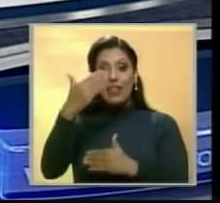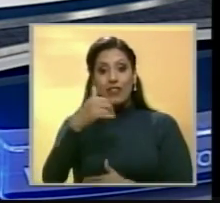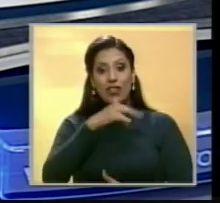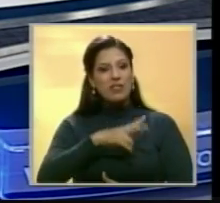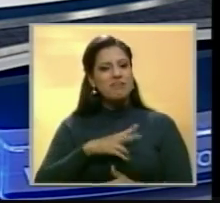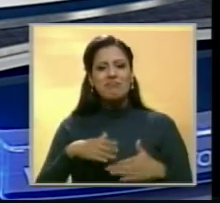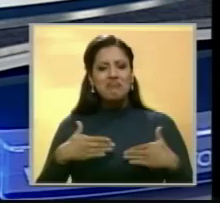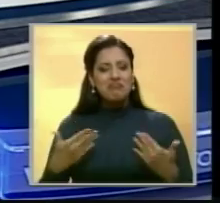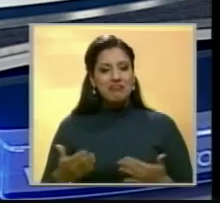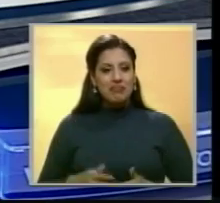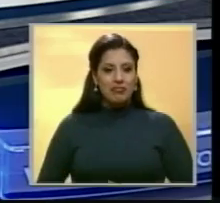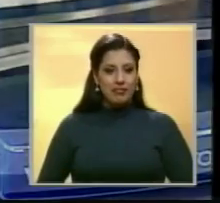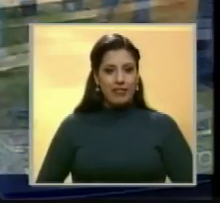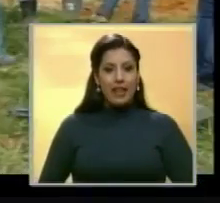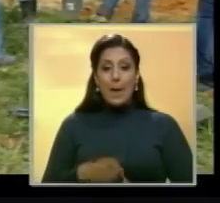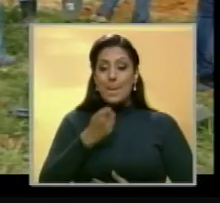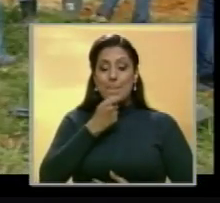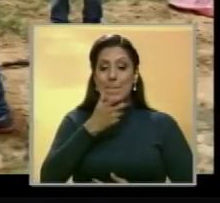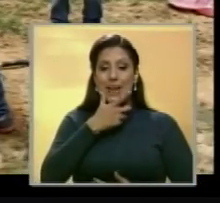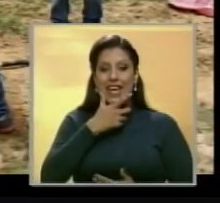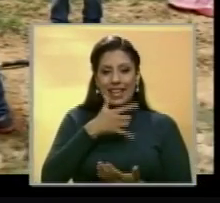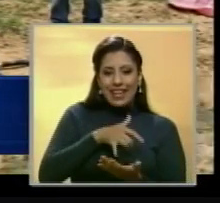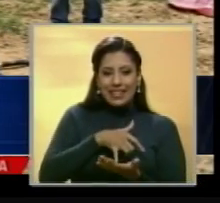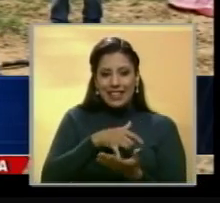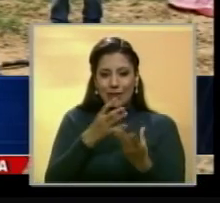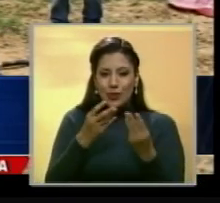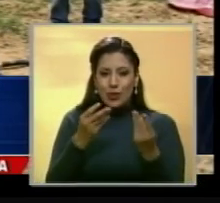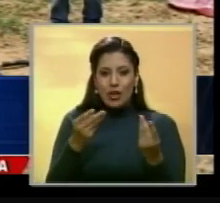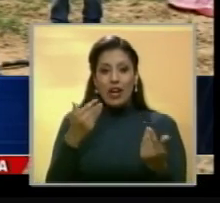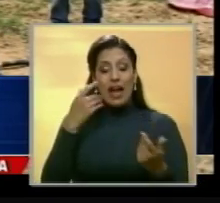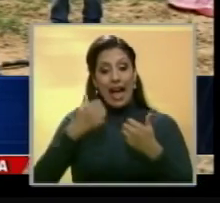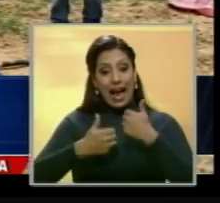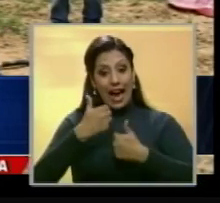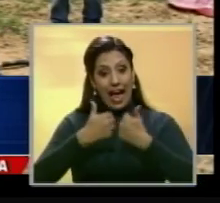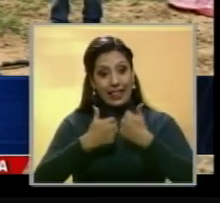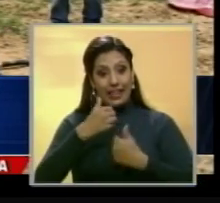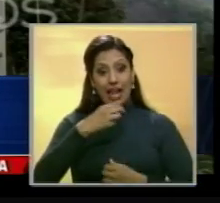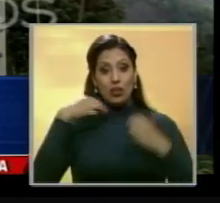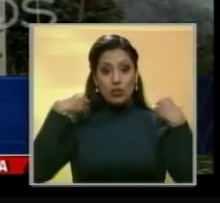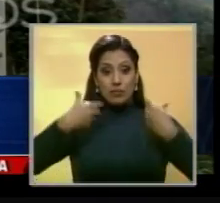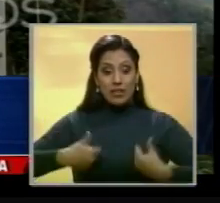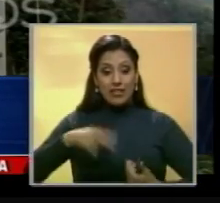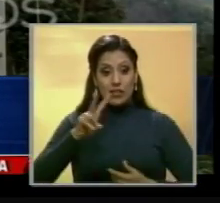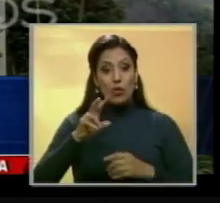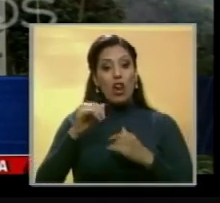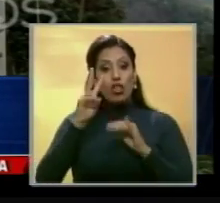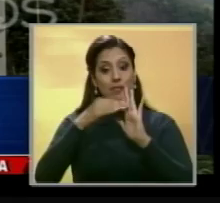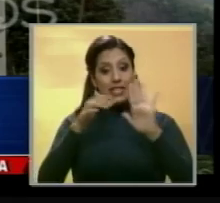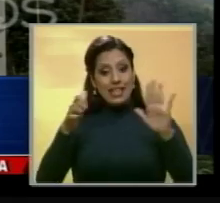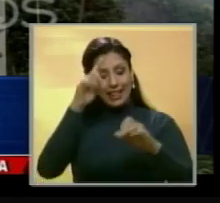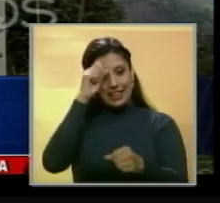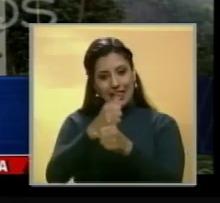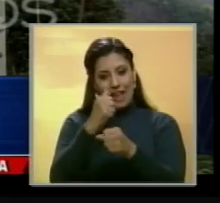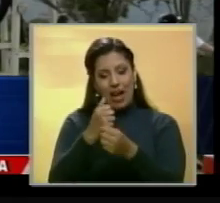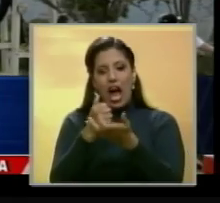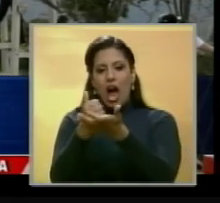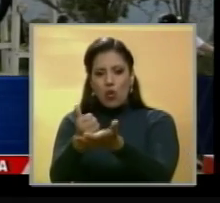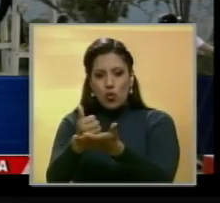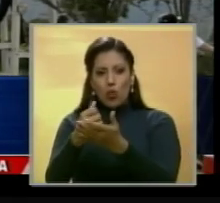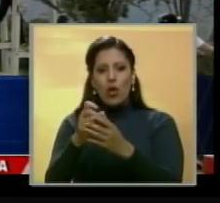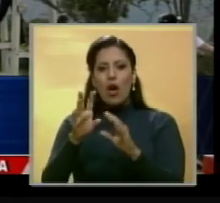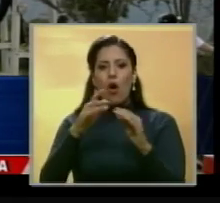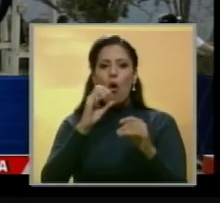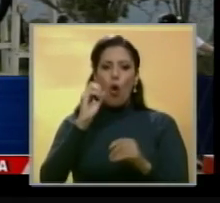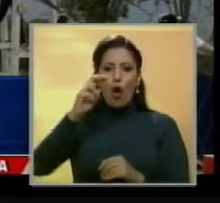en su Noticiero Venevisión. Belleza y sensibilización. Los candidatos a Mister Venezuela 2016 trabajan de la mano con